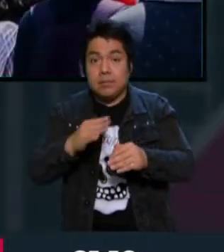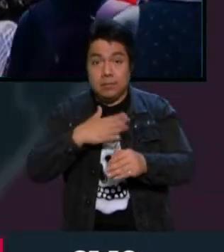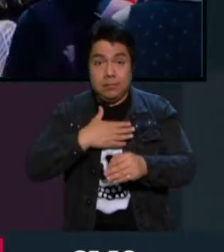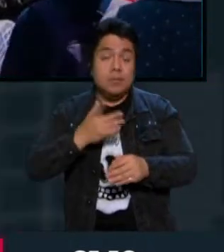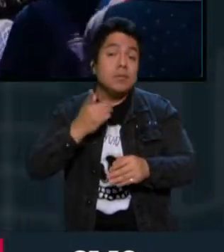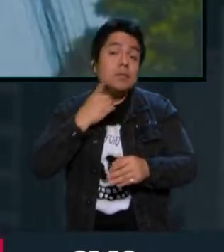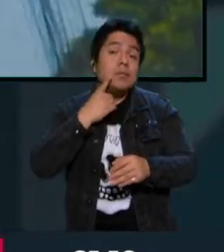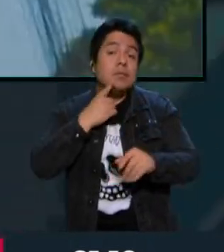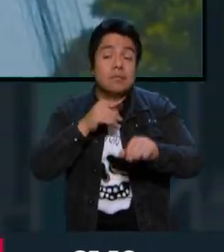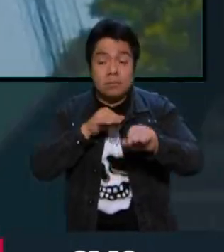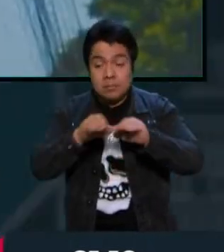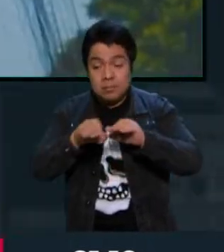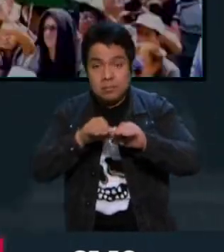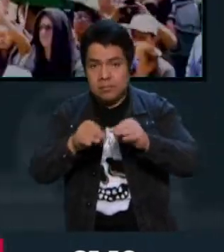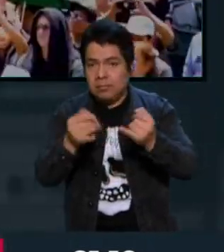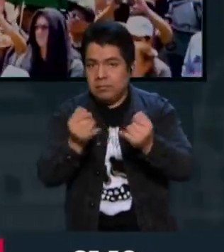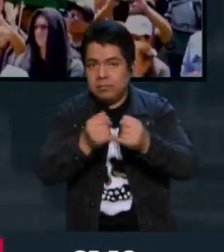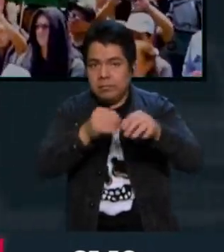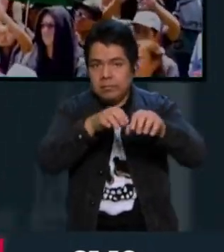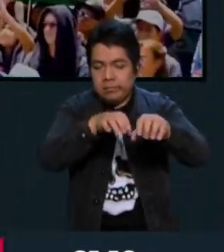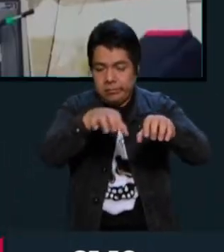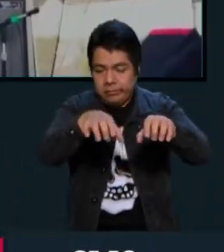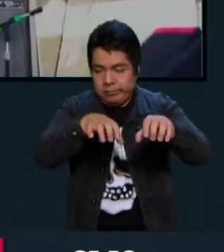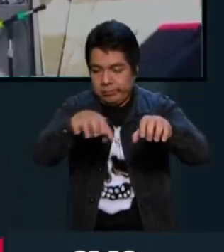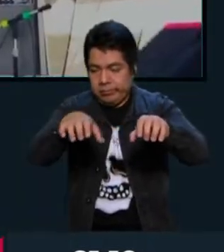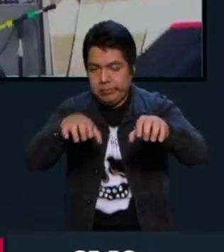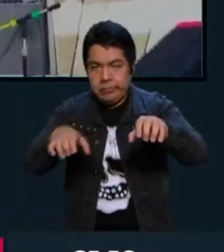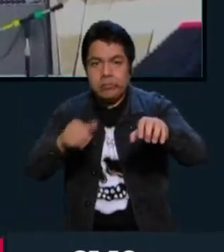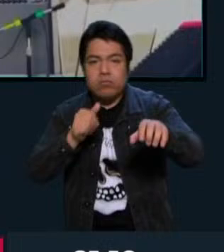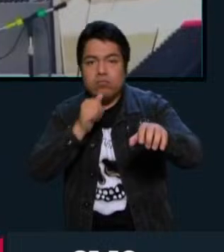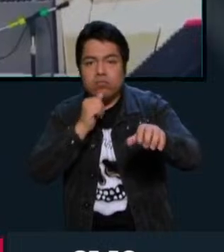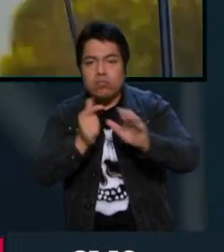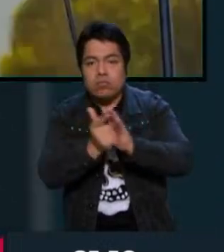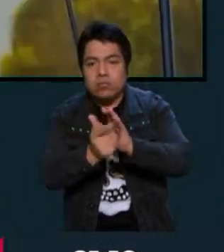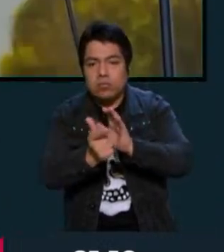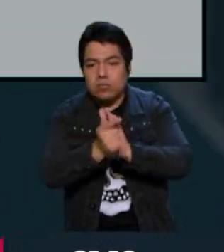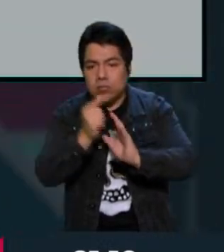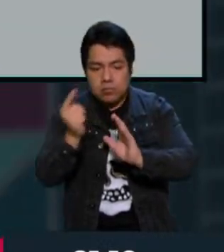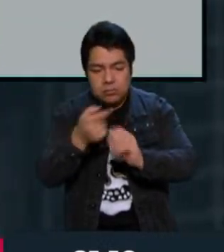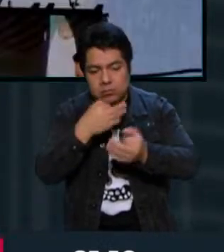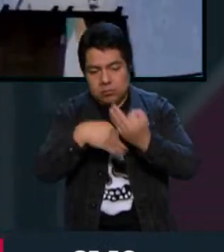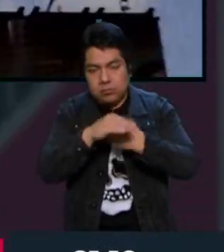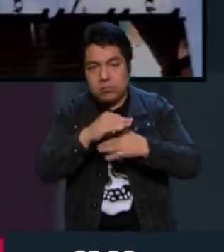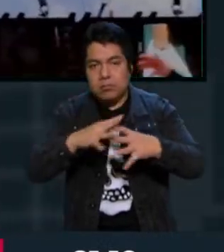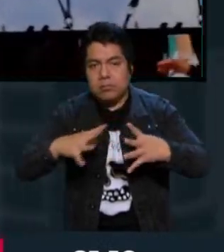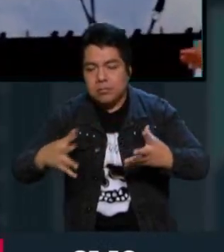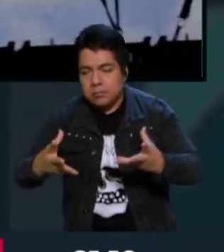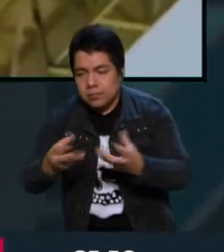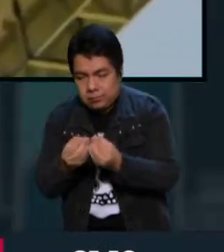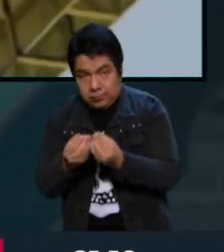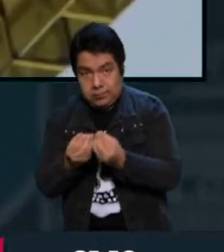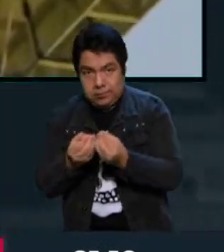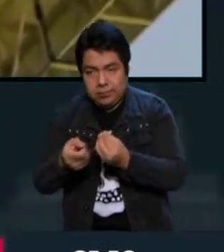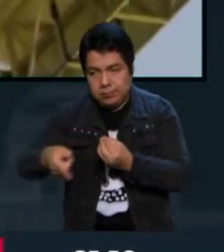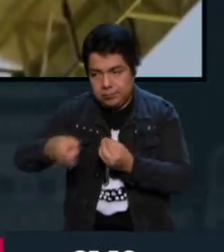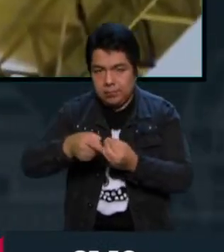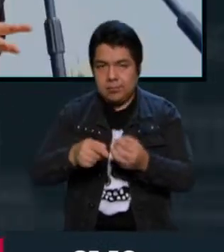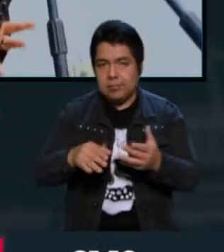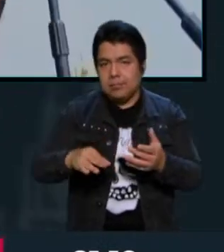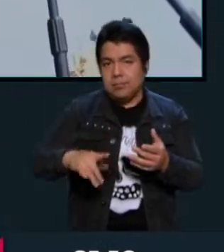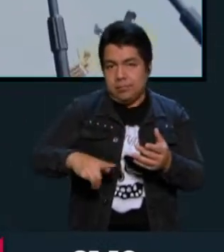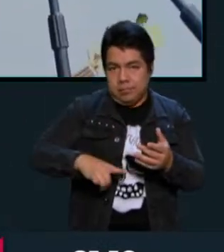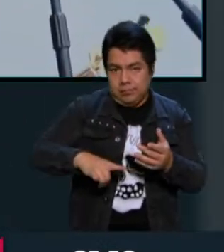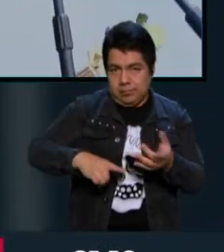y yo trabajé por articulaciones. No hubo una sola reforma de ley que no trabajara en conjunto con la parte del Ejecutivo que le iba a